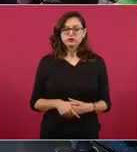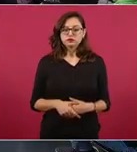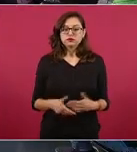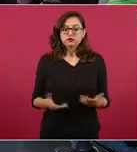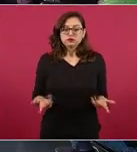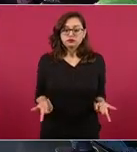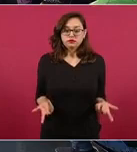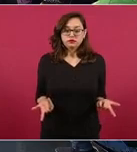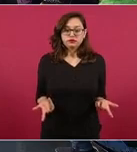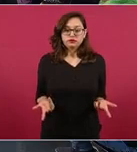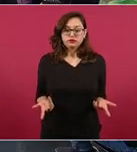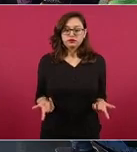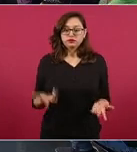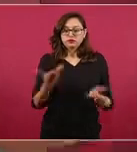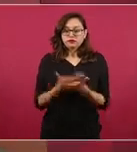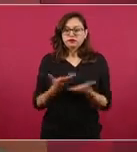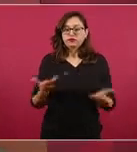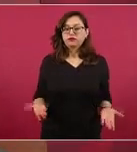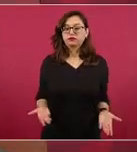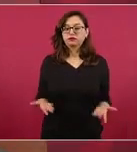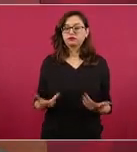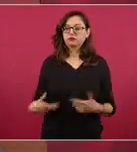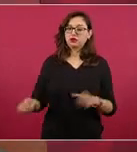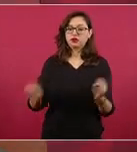Entonces, ahora lo dejan solo.